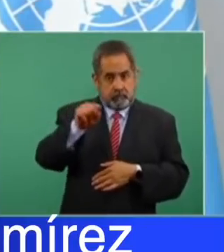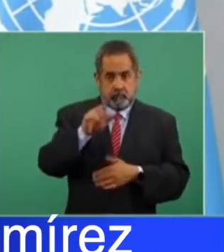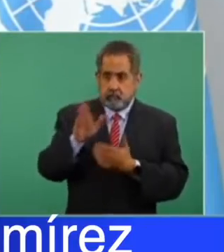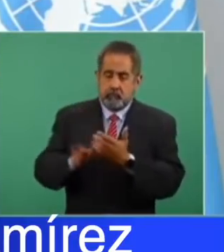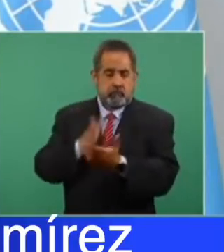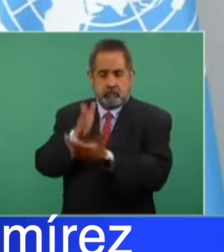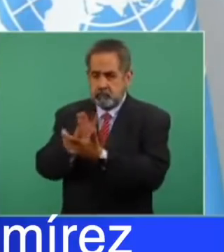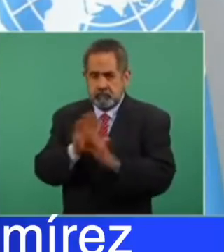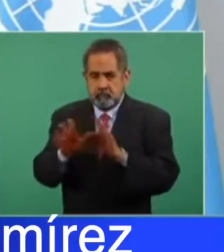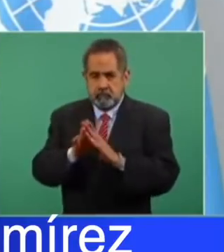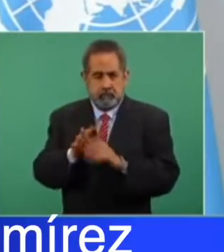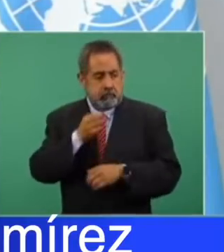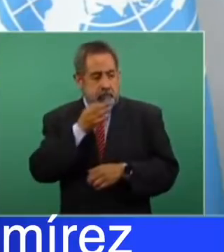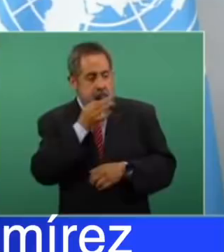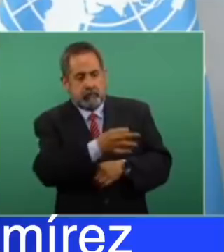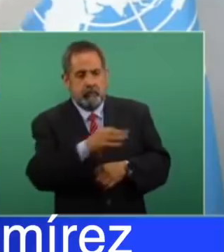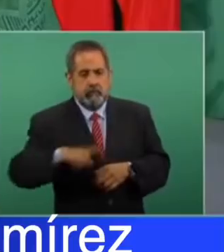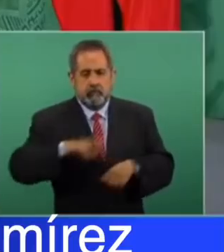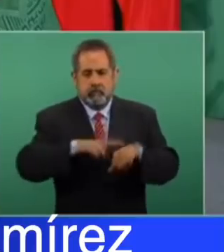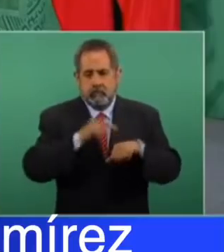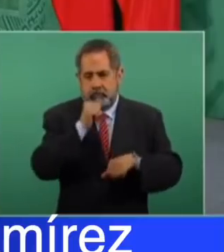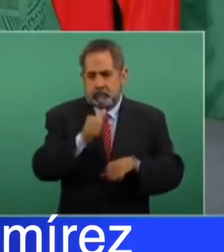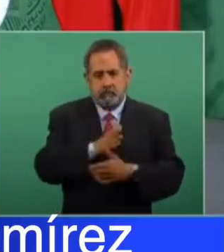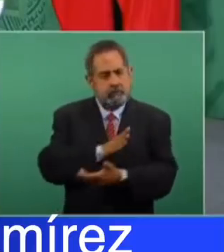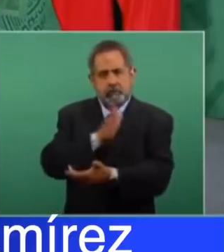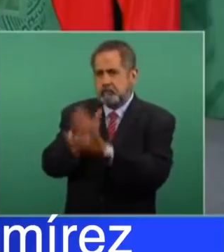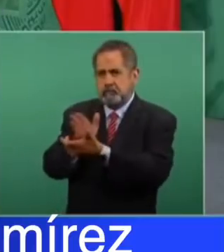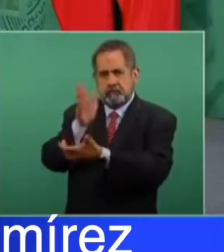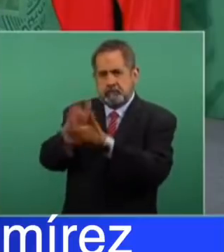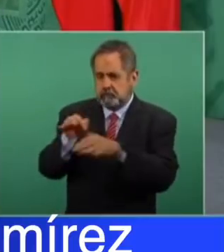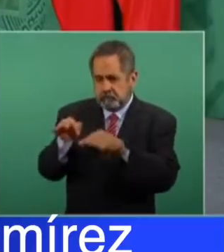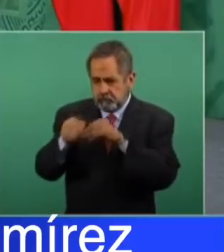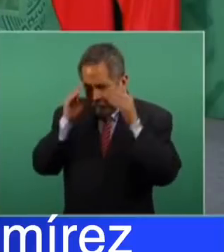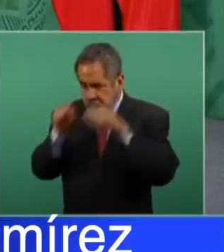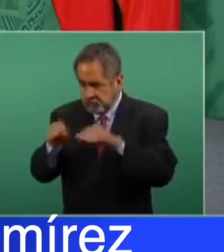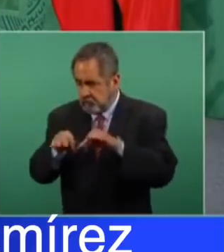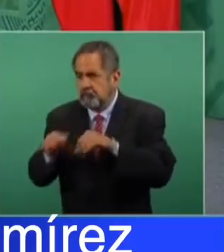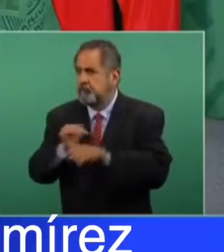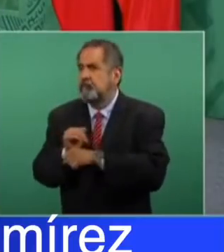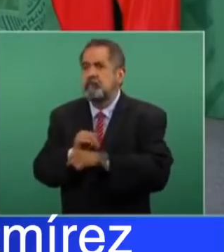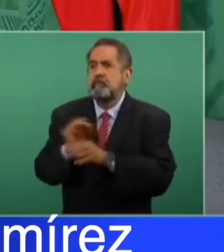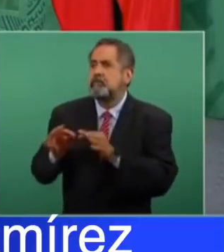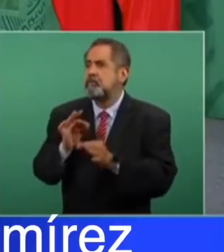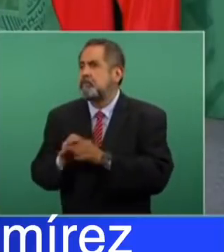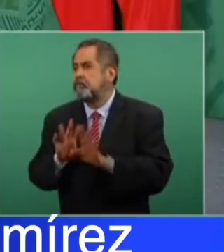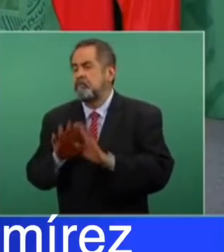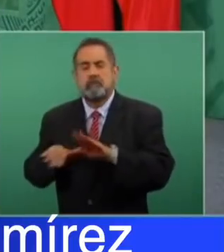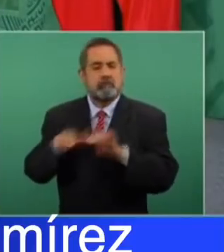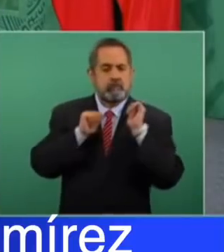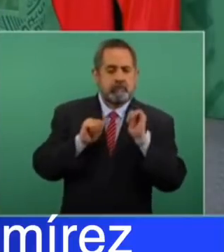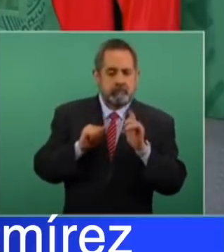voy a ir de entrada por salida y a la obra.